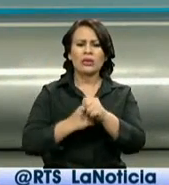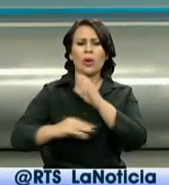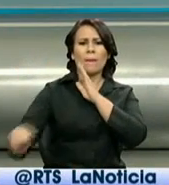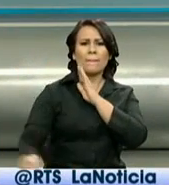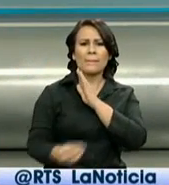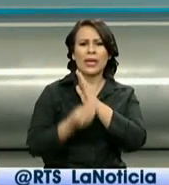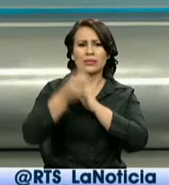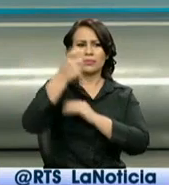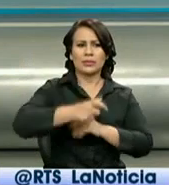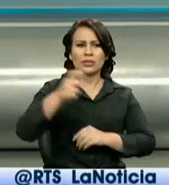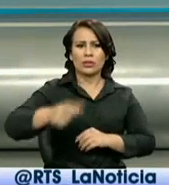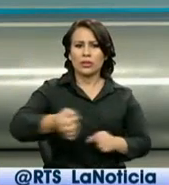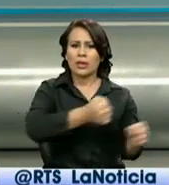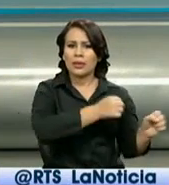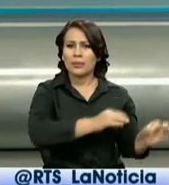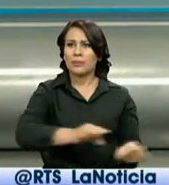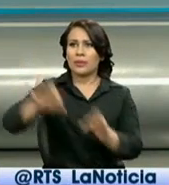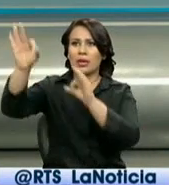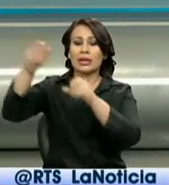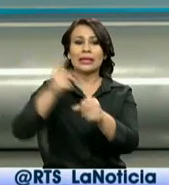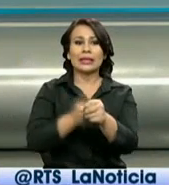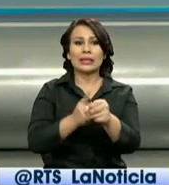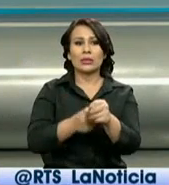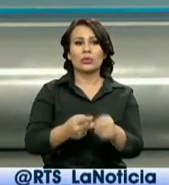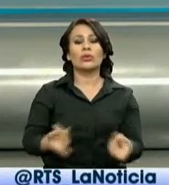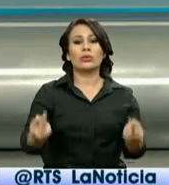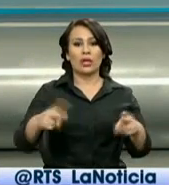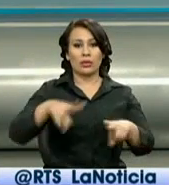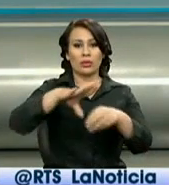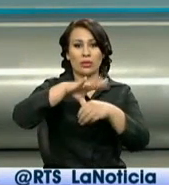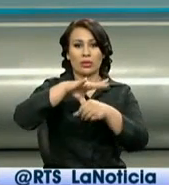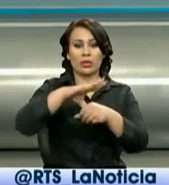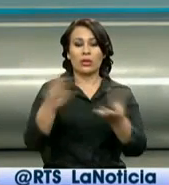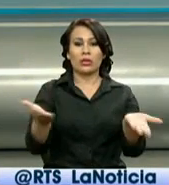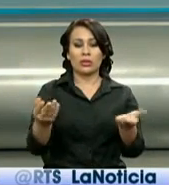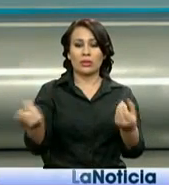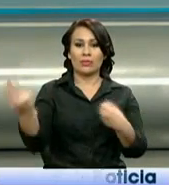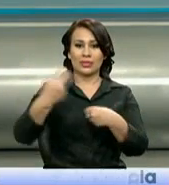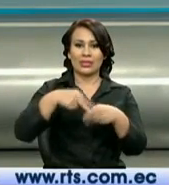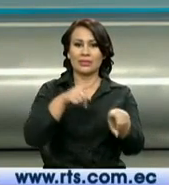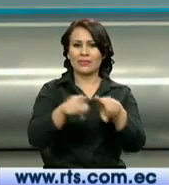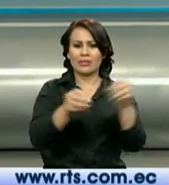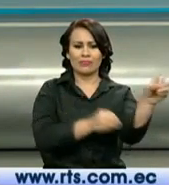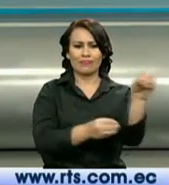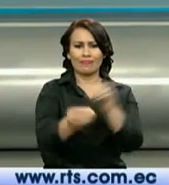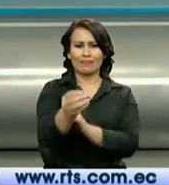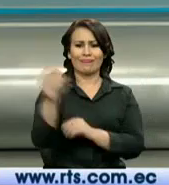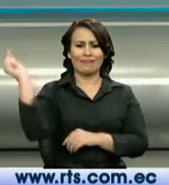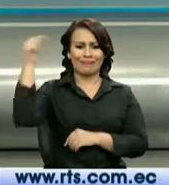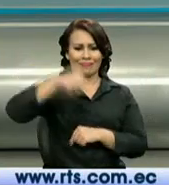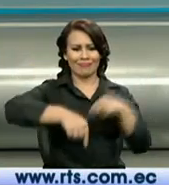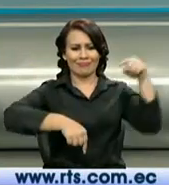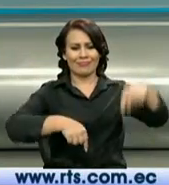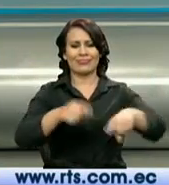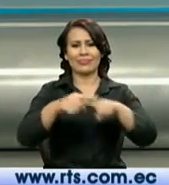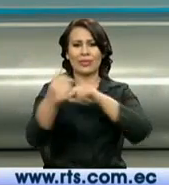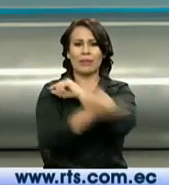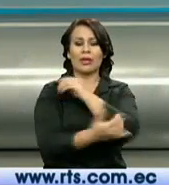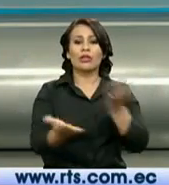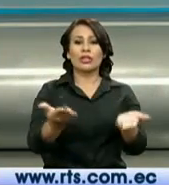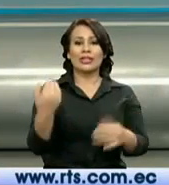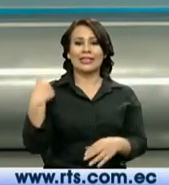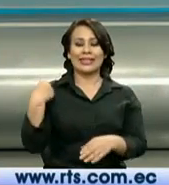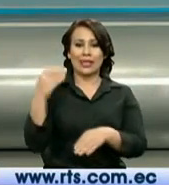movilizaciones humanas. Este año en Quito se vivió una feria donde participaron las embajadas de distintos países que tienen a sus compatriotas en